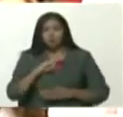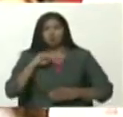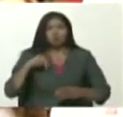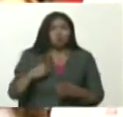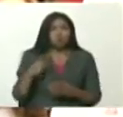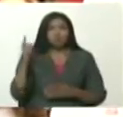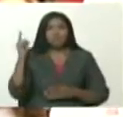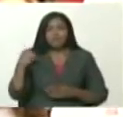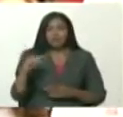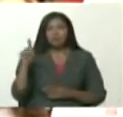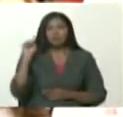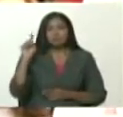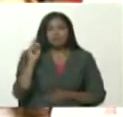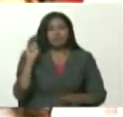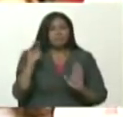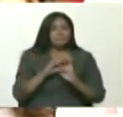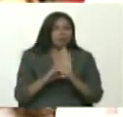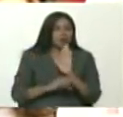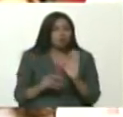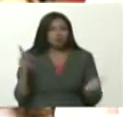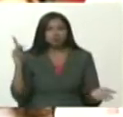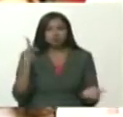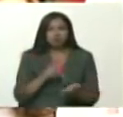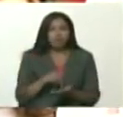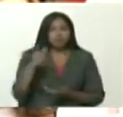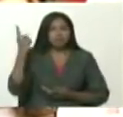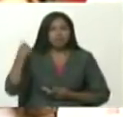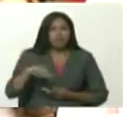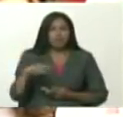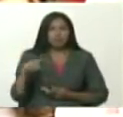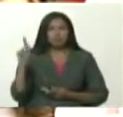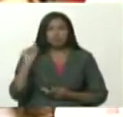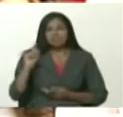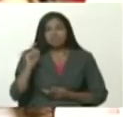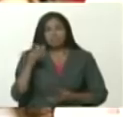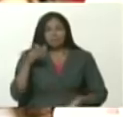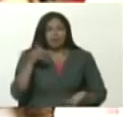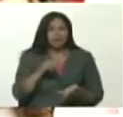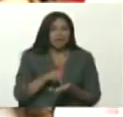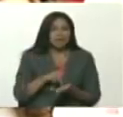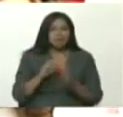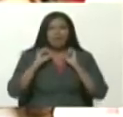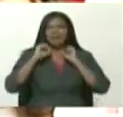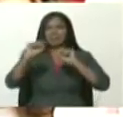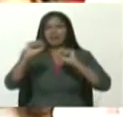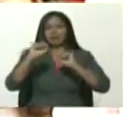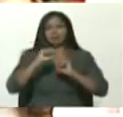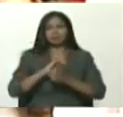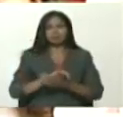que se necesita para concursar, tenemos lo que se necesita para ganar.